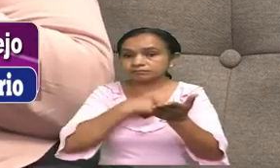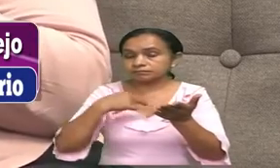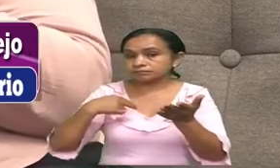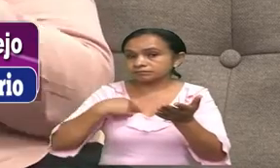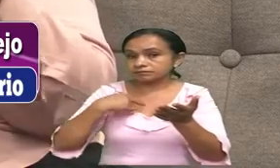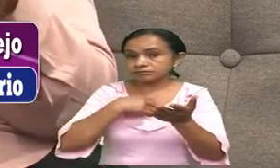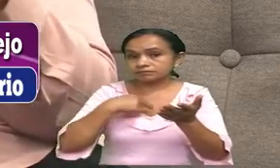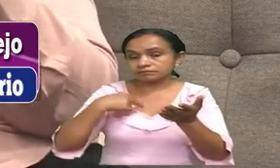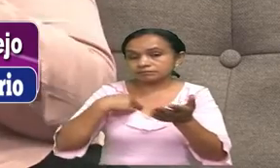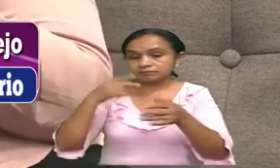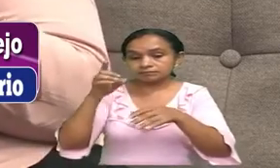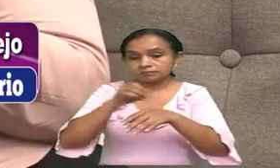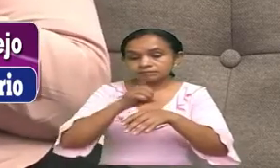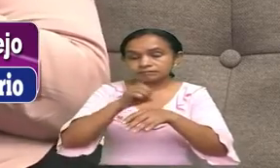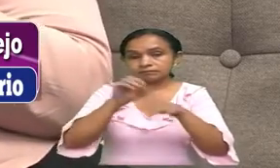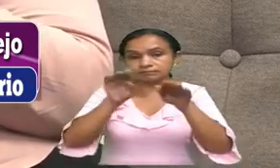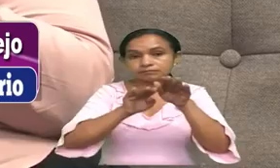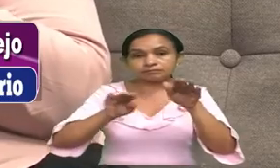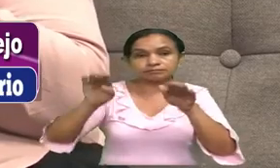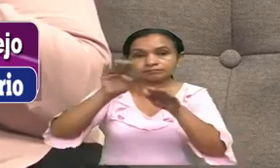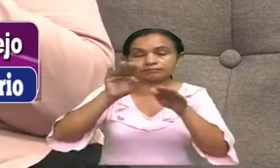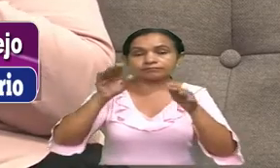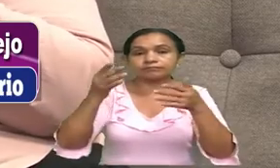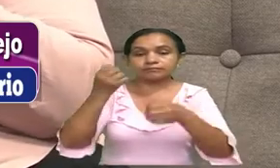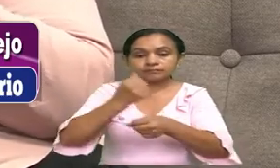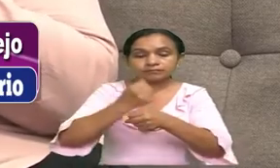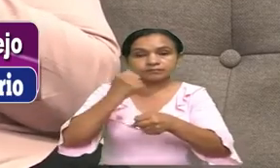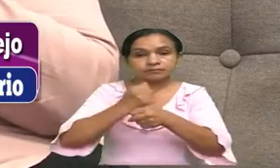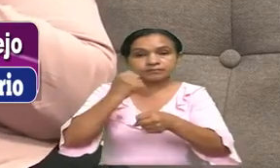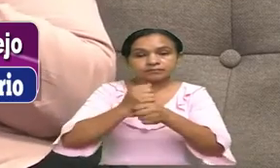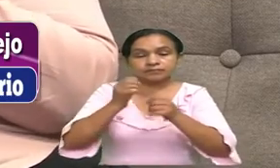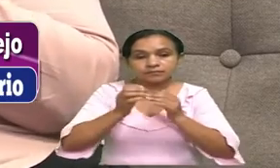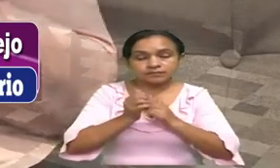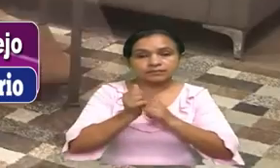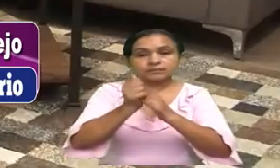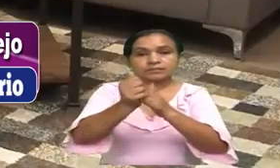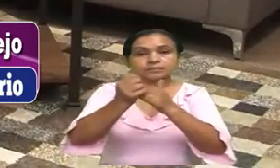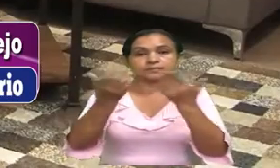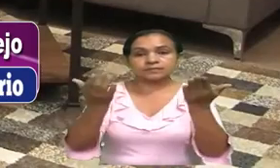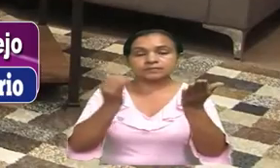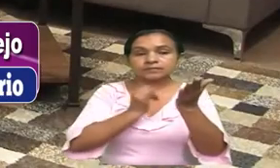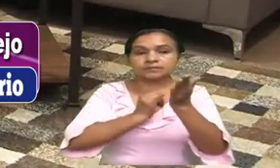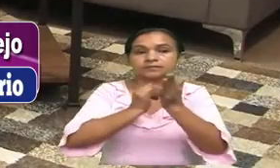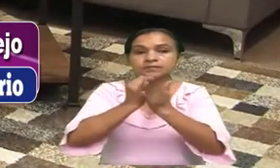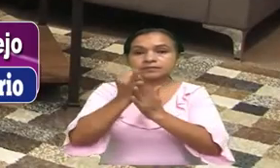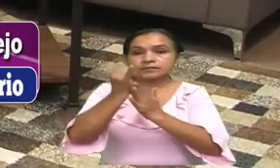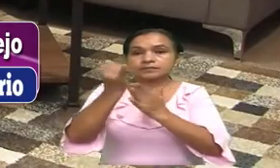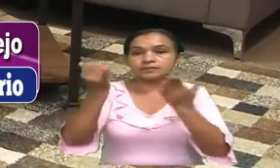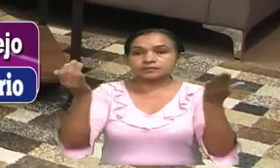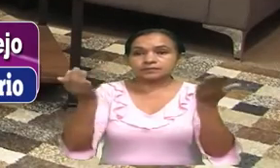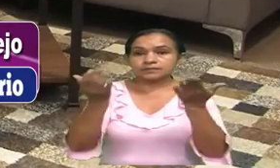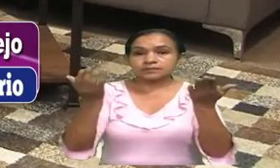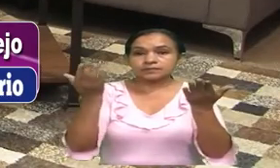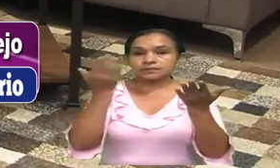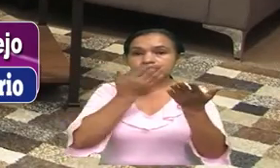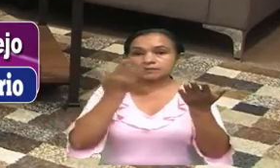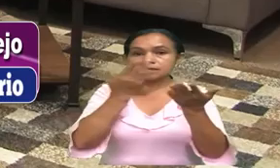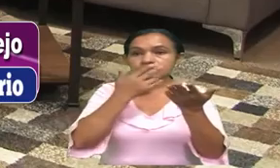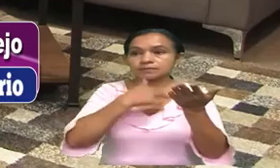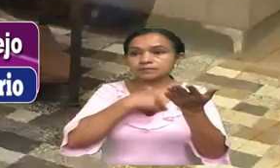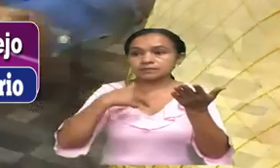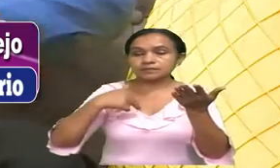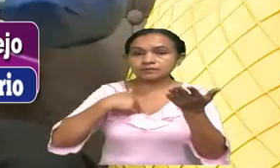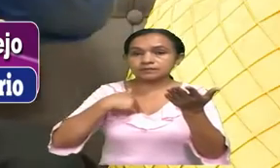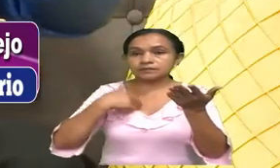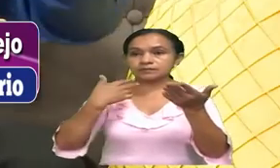que... Pero el doctorado más es de una producción orientados a la investigación. Y es que pareciese un ciclo, ¿no?